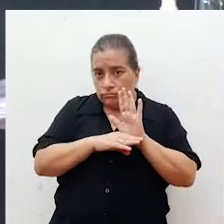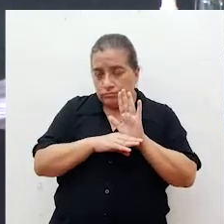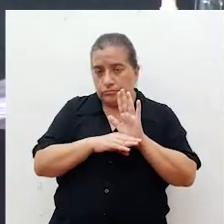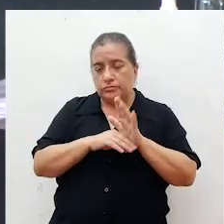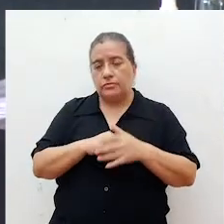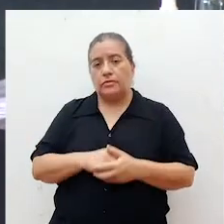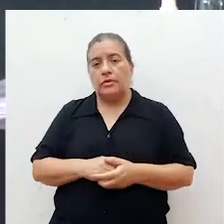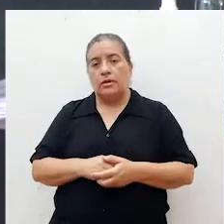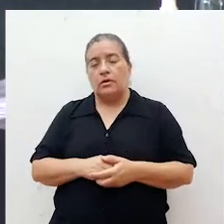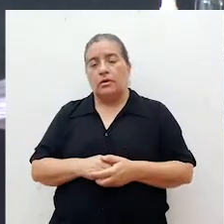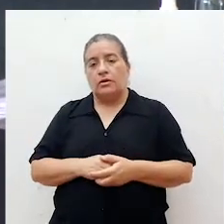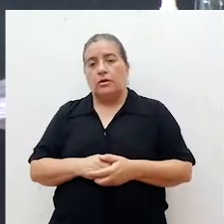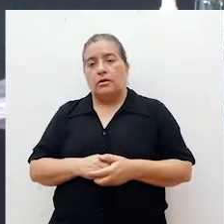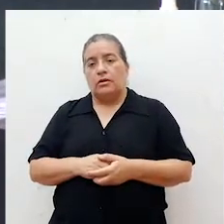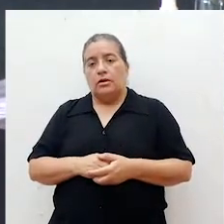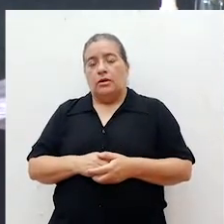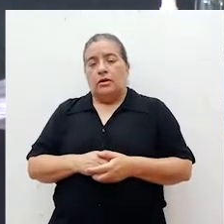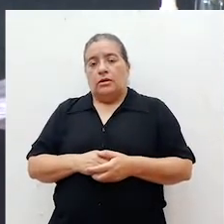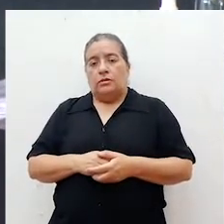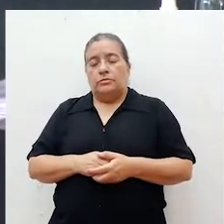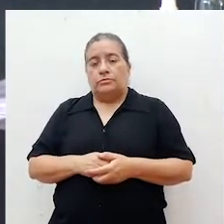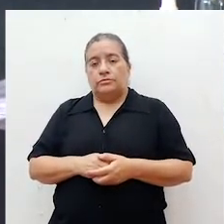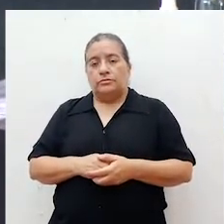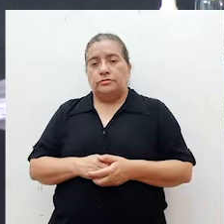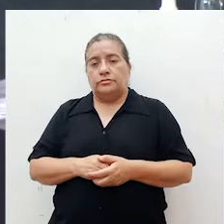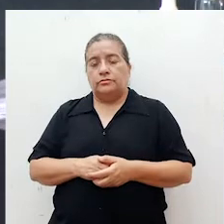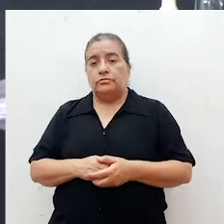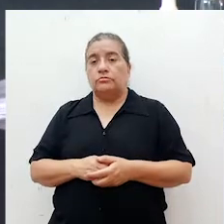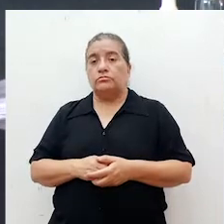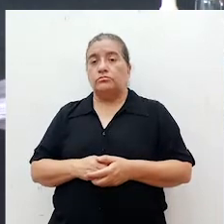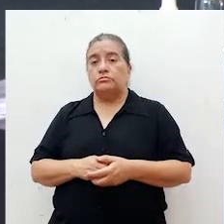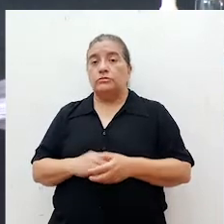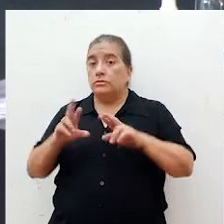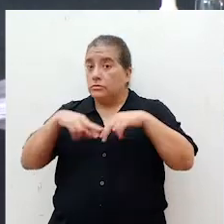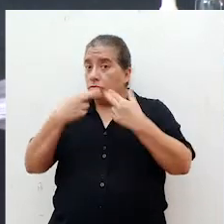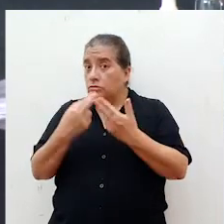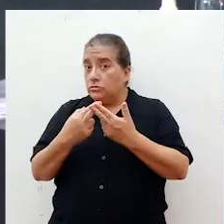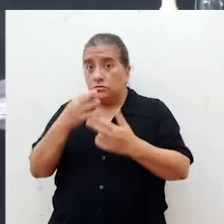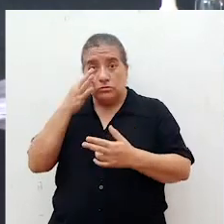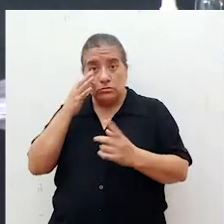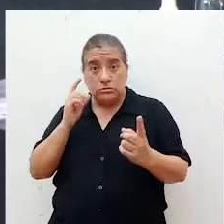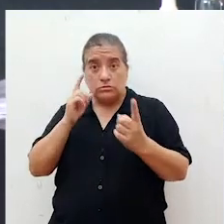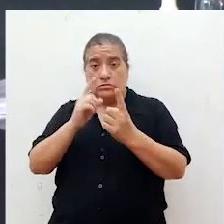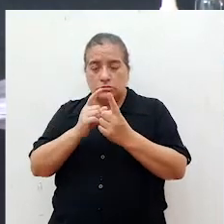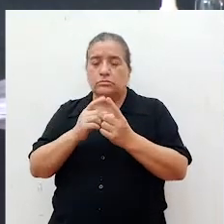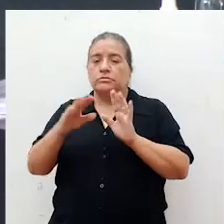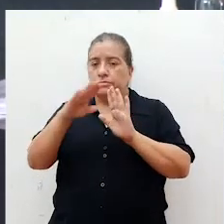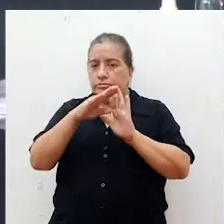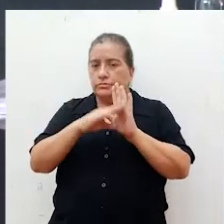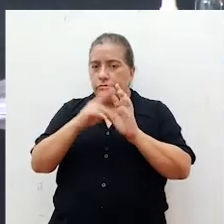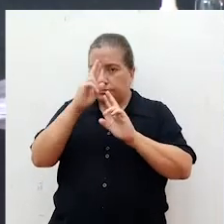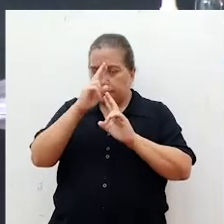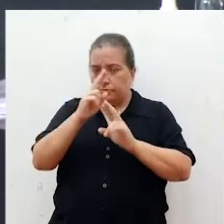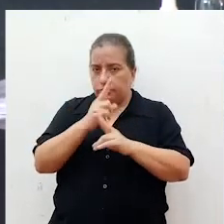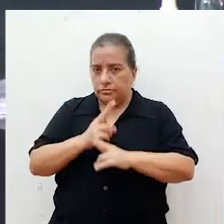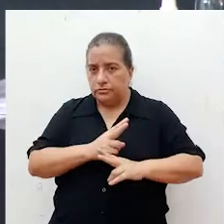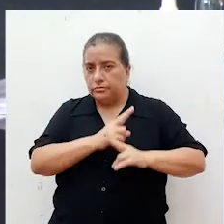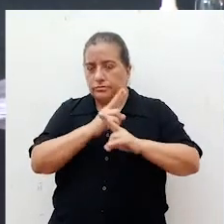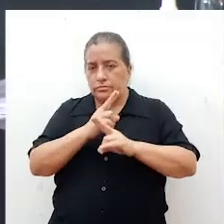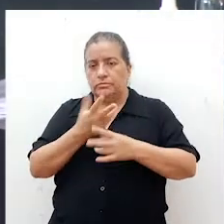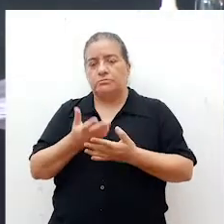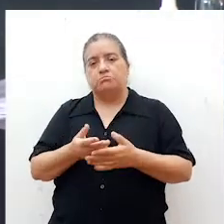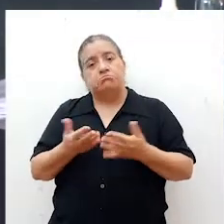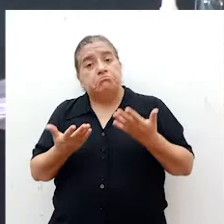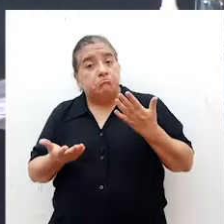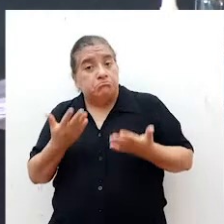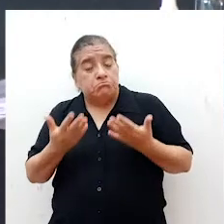establecer protocolos para que, si se realizaban diálogos presenciales, se den